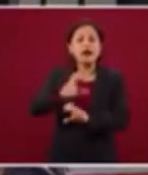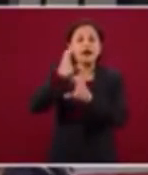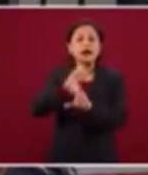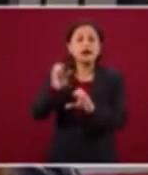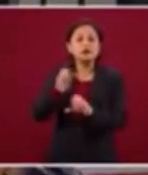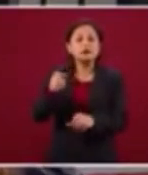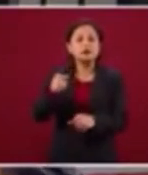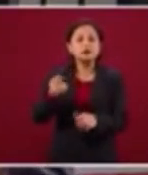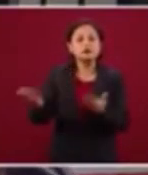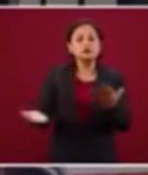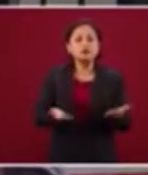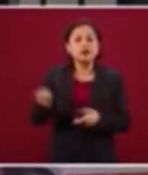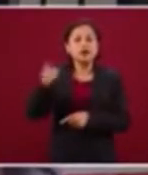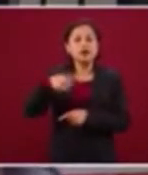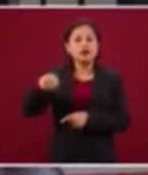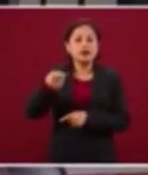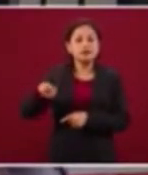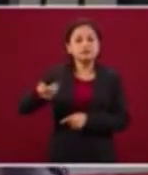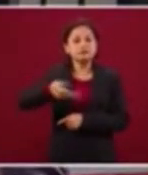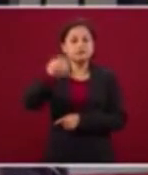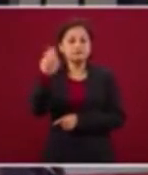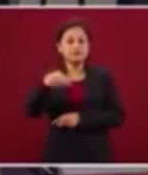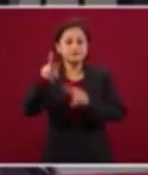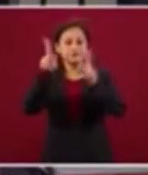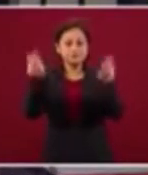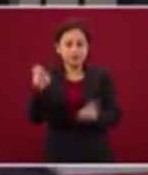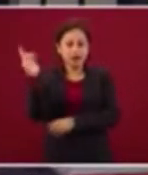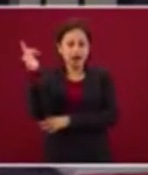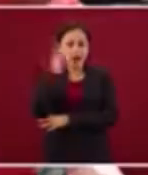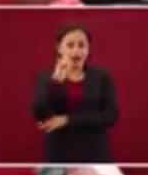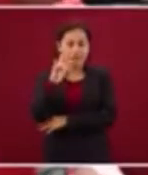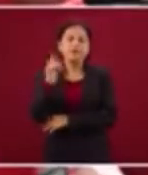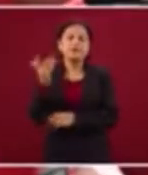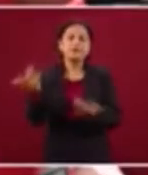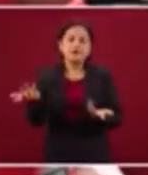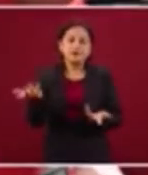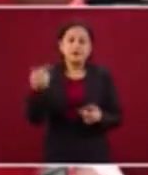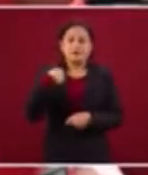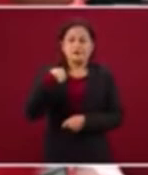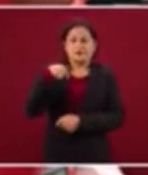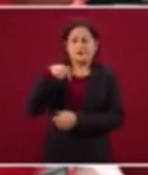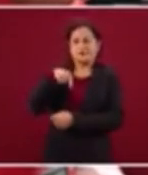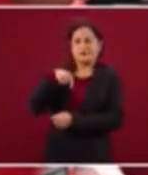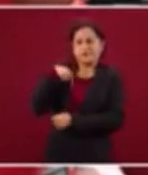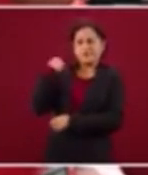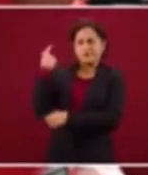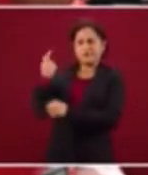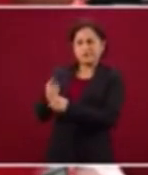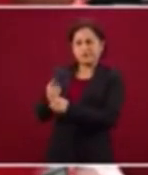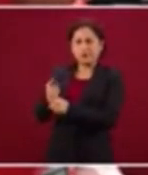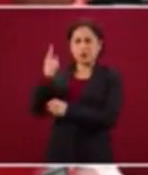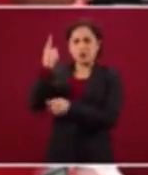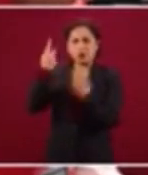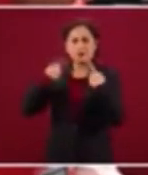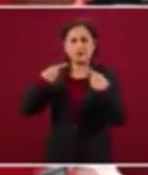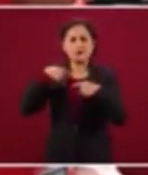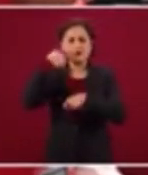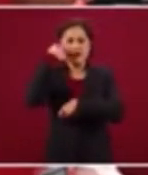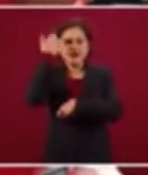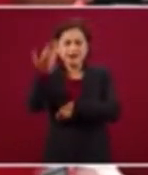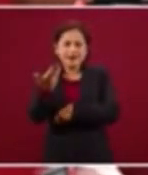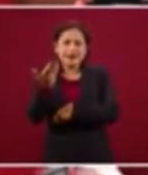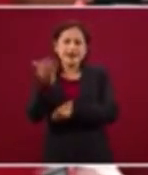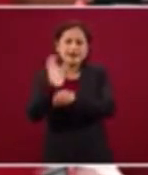mal. Que no estaría bien, mal. Incluso ya estaba leyendo que hay alguien que quiere hacer hasta un cortometraje al respecto. Sí.